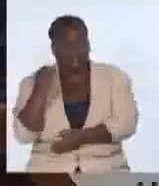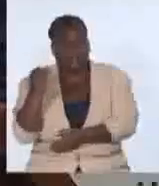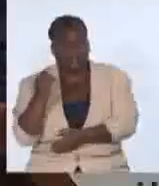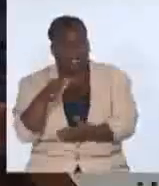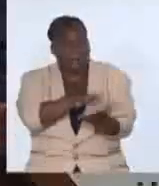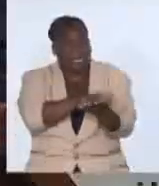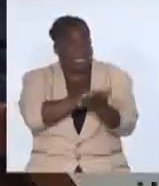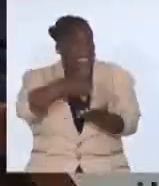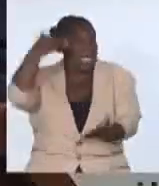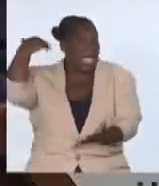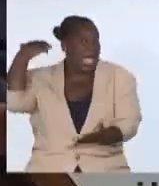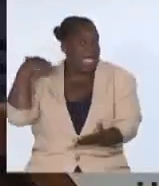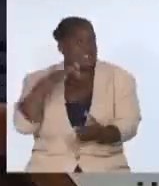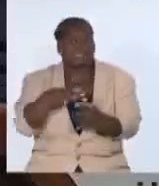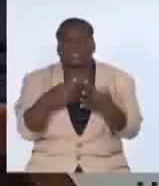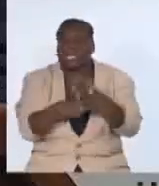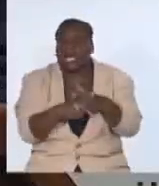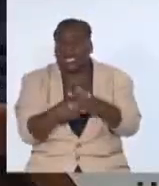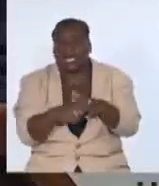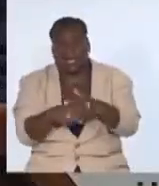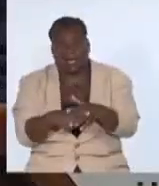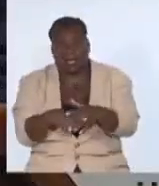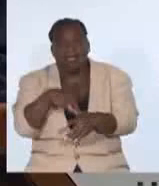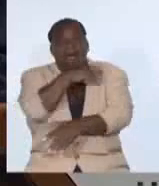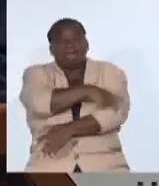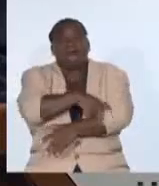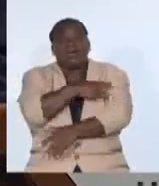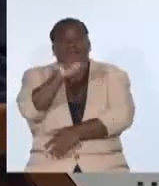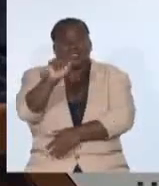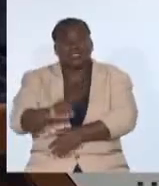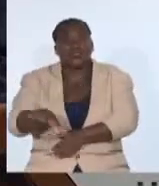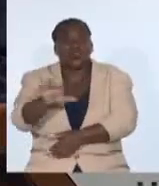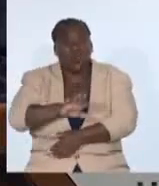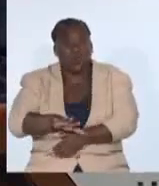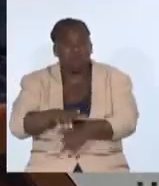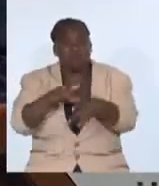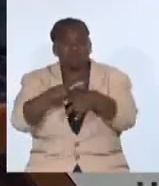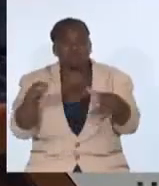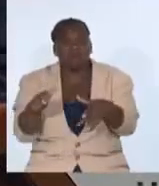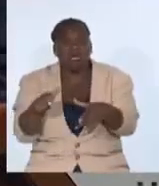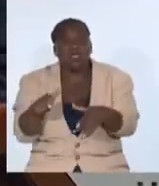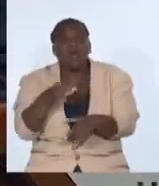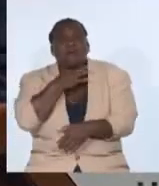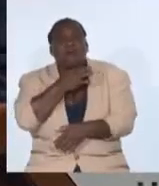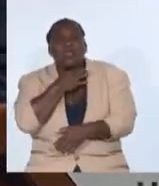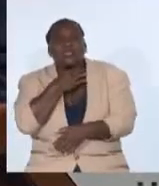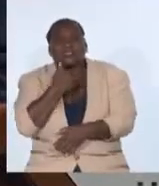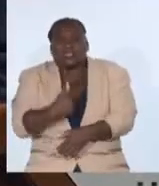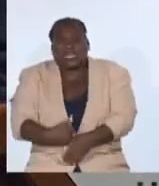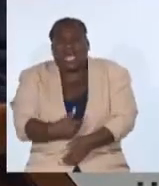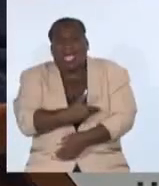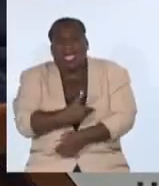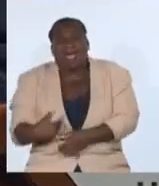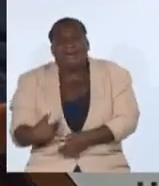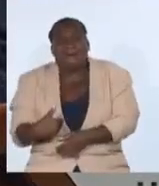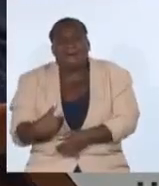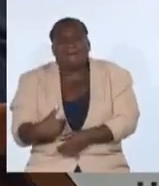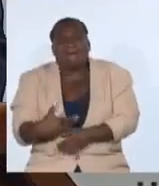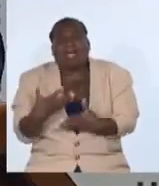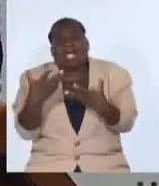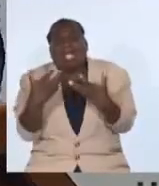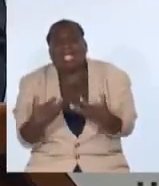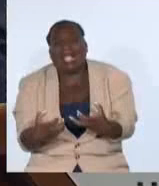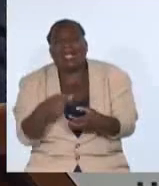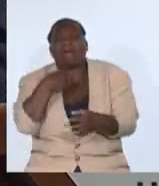son los pueblos del sur los que más padecen pobreza hambre miseria muerte por